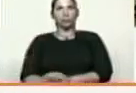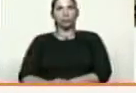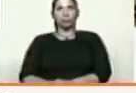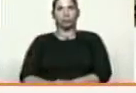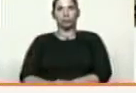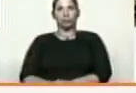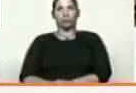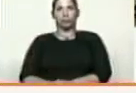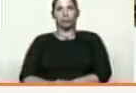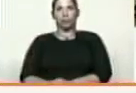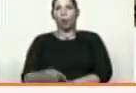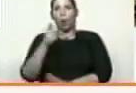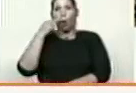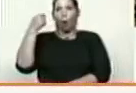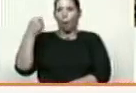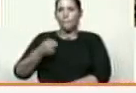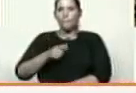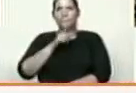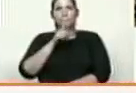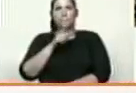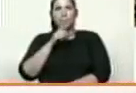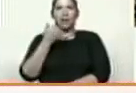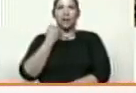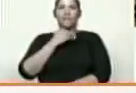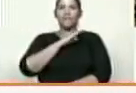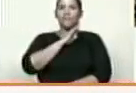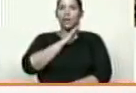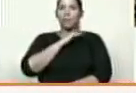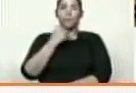mal, enfermo, con fiebre,